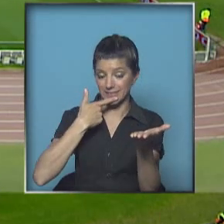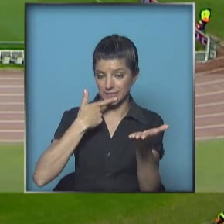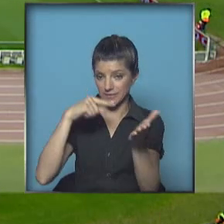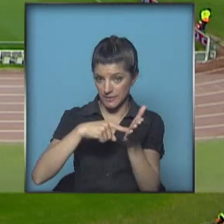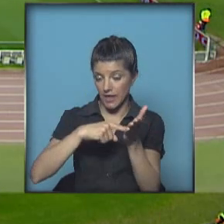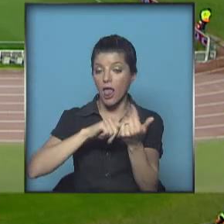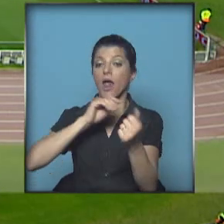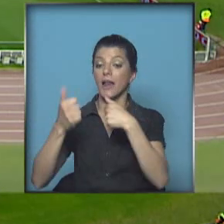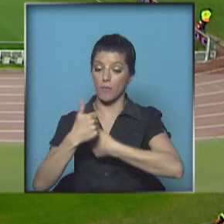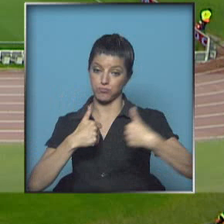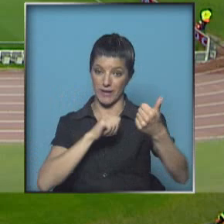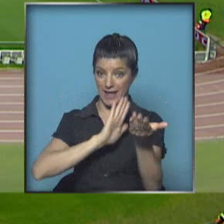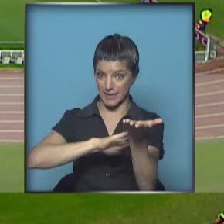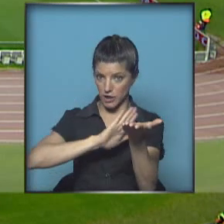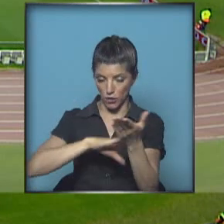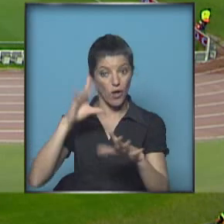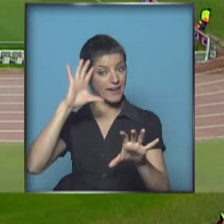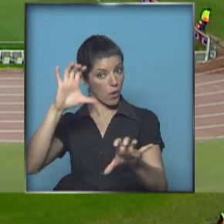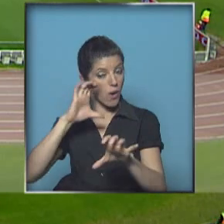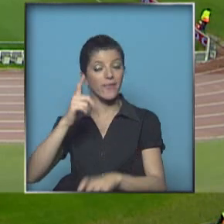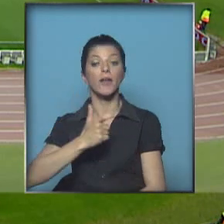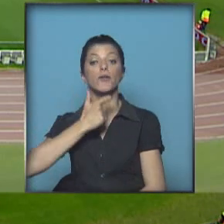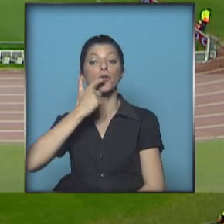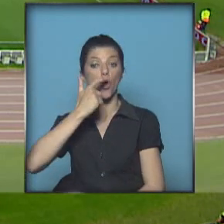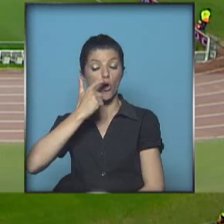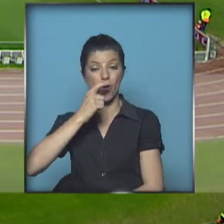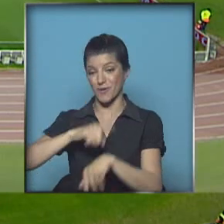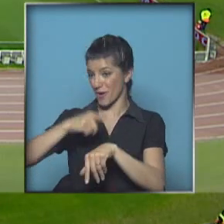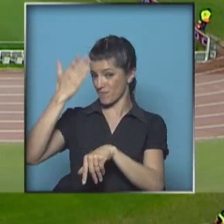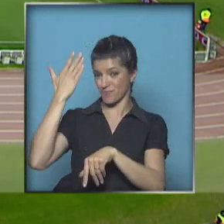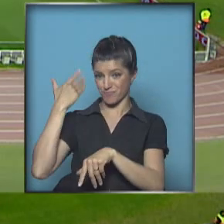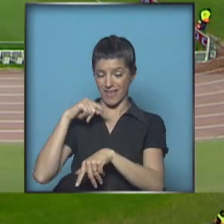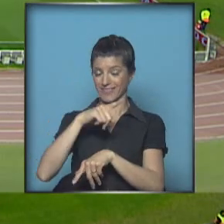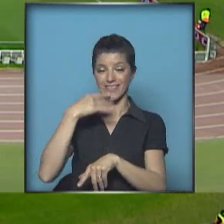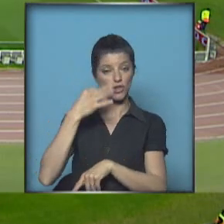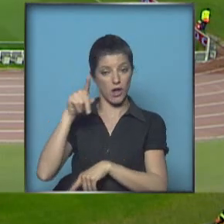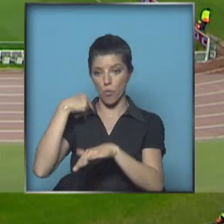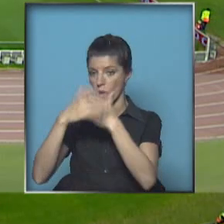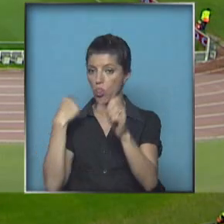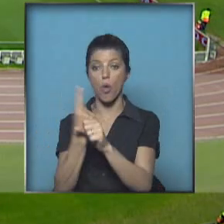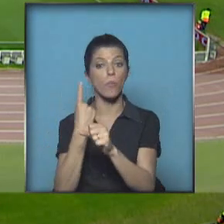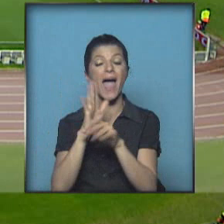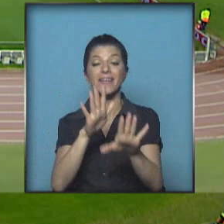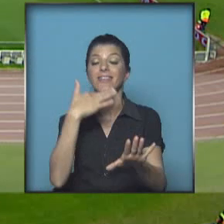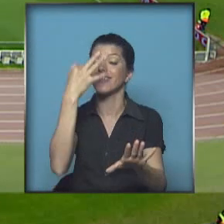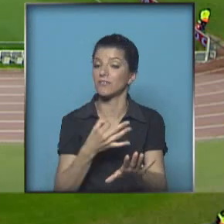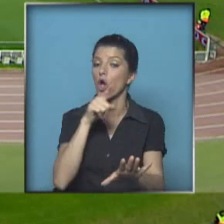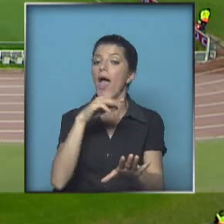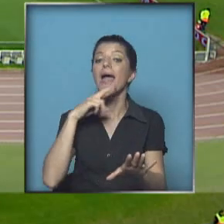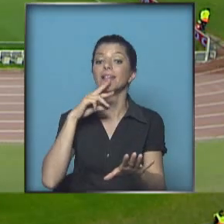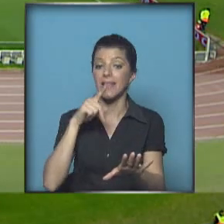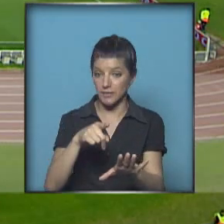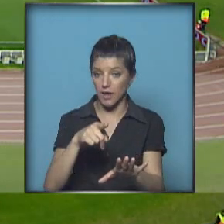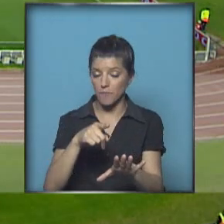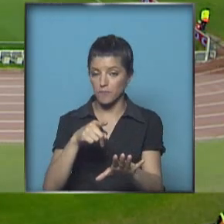lateral izquierdo. Recordemos que Marcos Rojo se ha bajado en las últimas horas. Así lo ha decidido el Tata Martino junto al